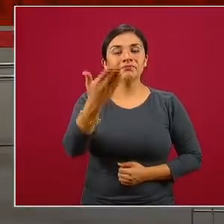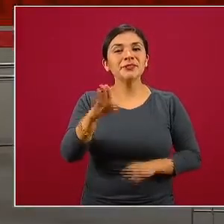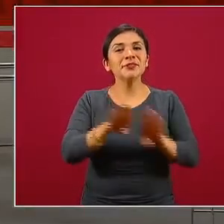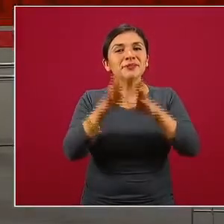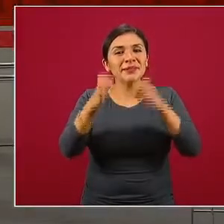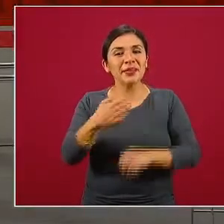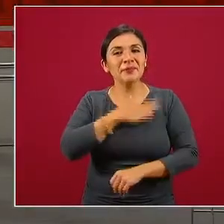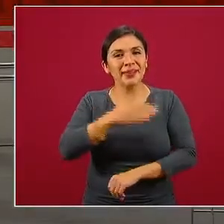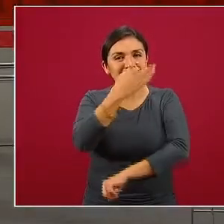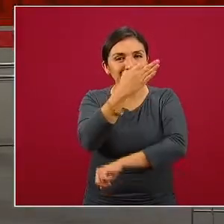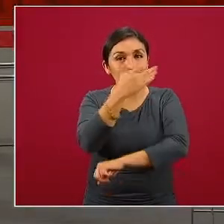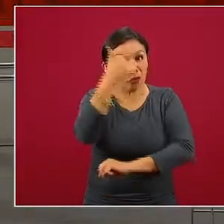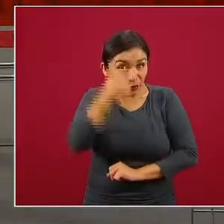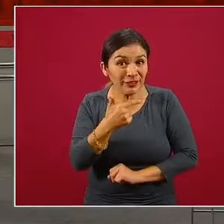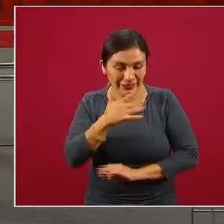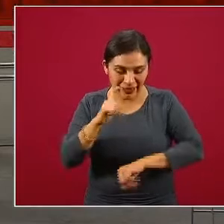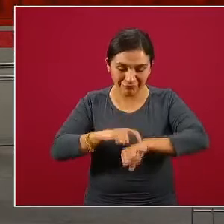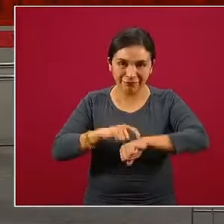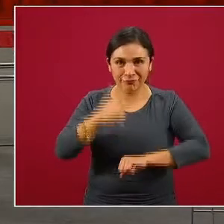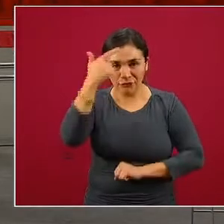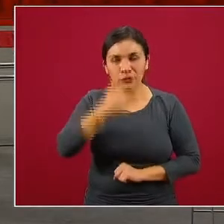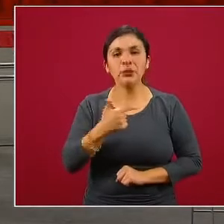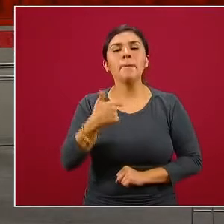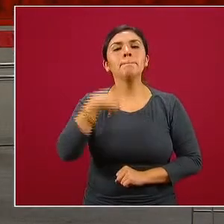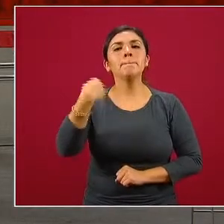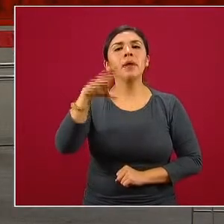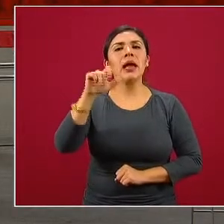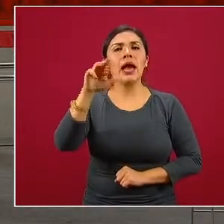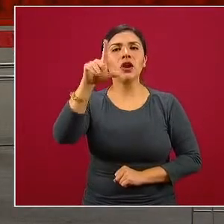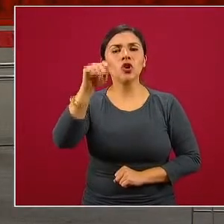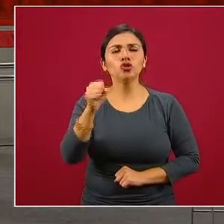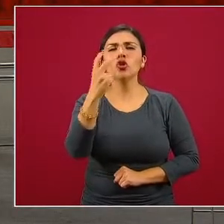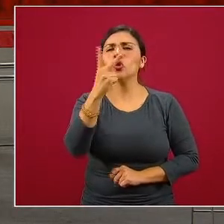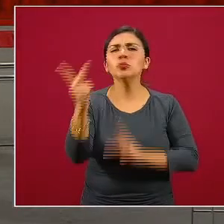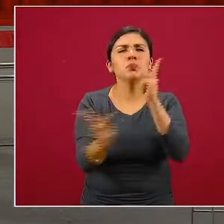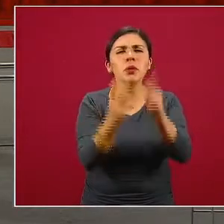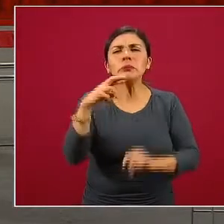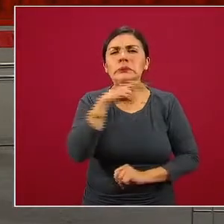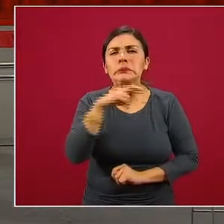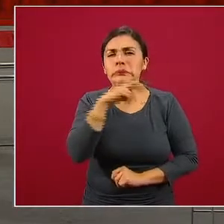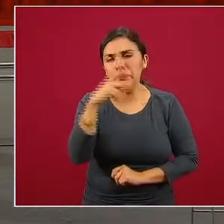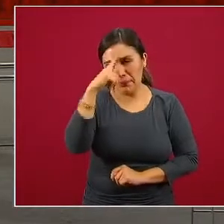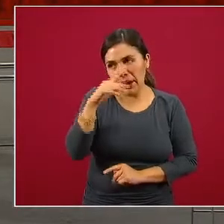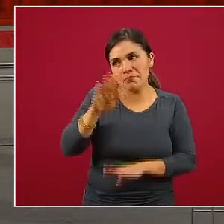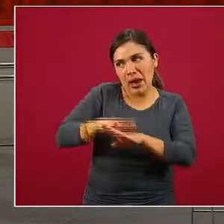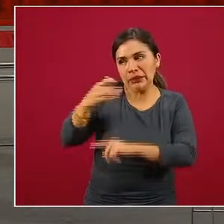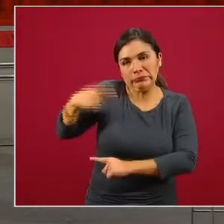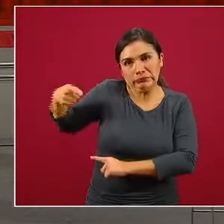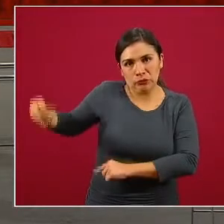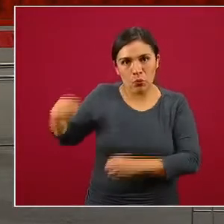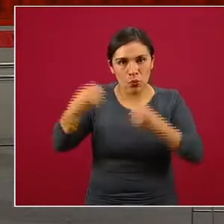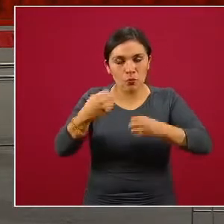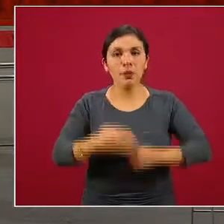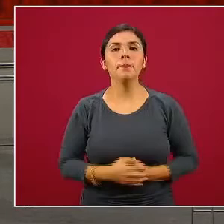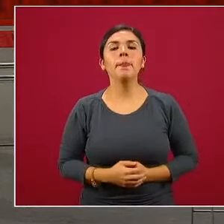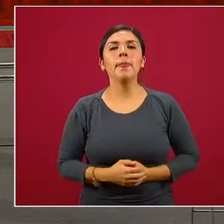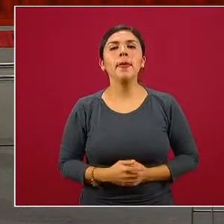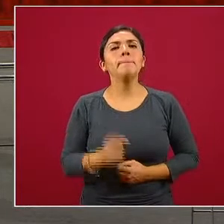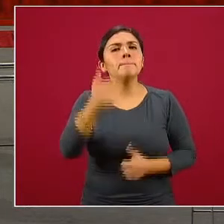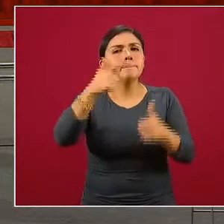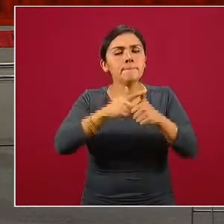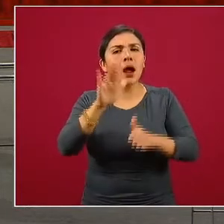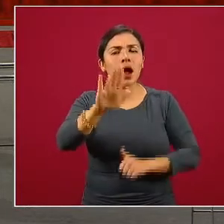están? Buenas noches ya. Carlos Guzmán de Aba Noticias. Dos preguntas muy rápidas para también dejar preguntar a los compañeros. La primera, basándose en lo